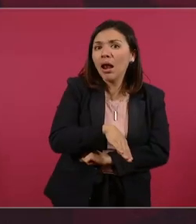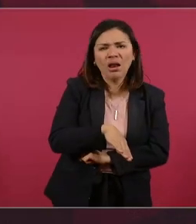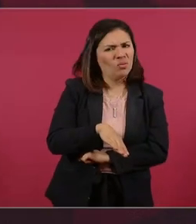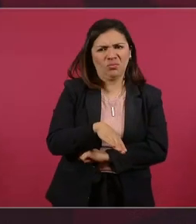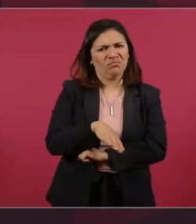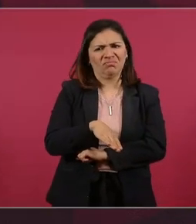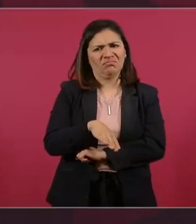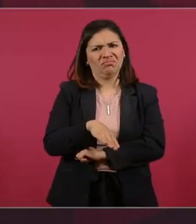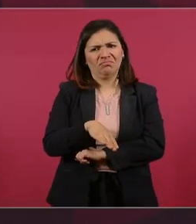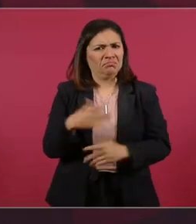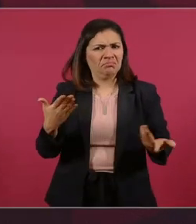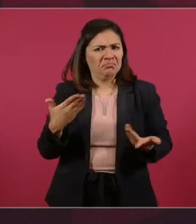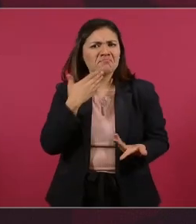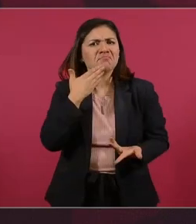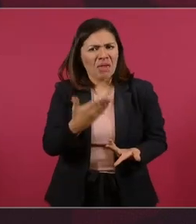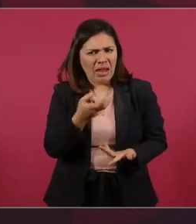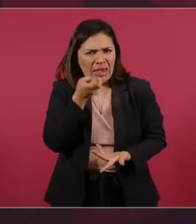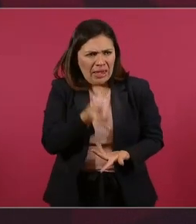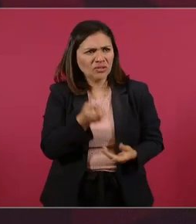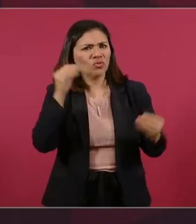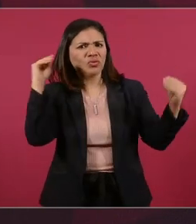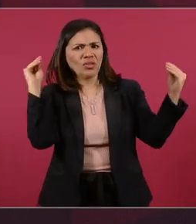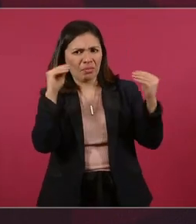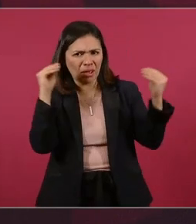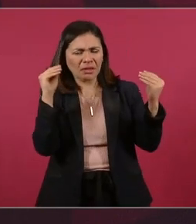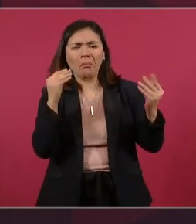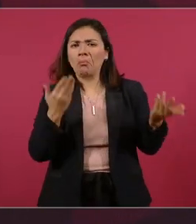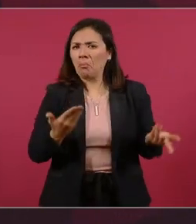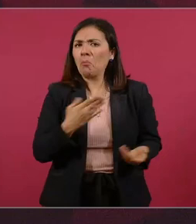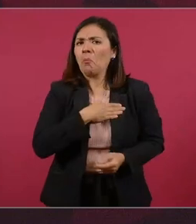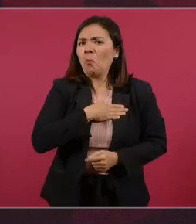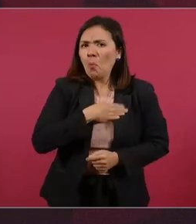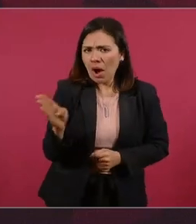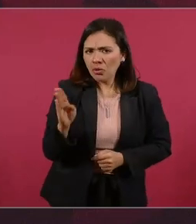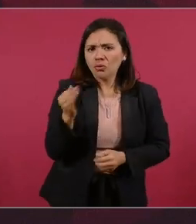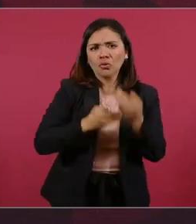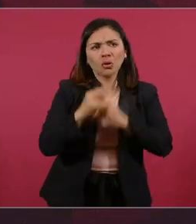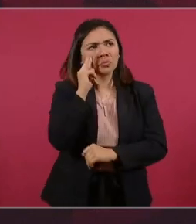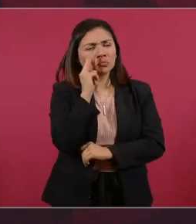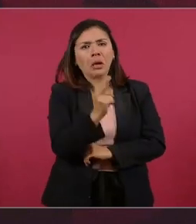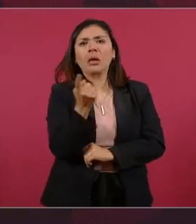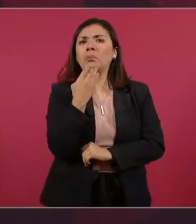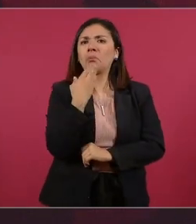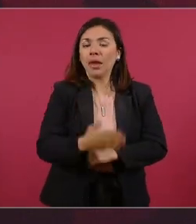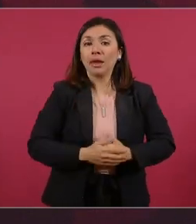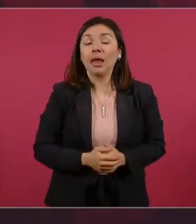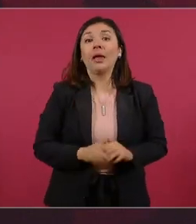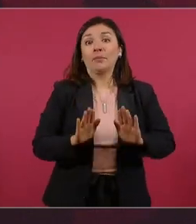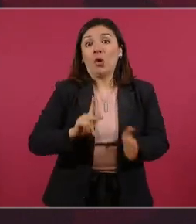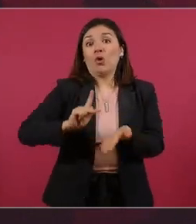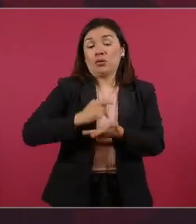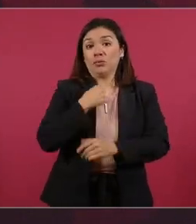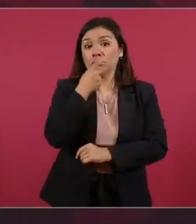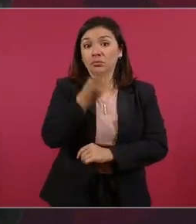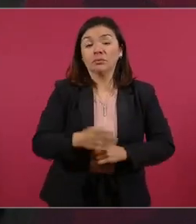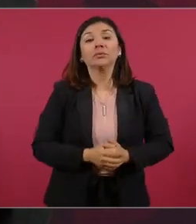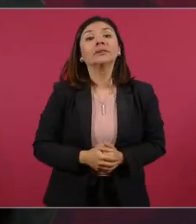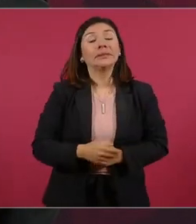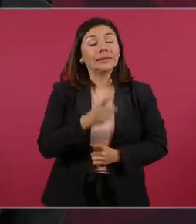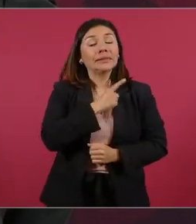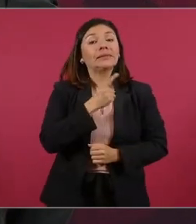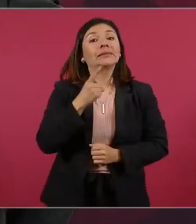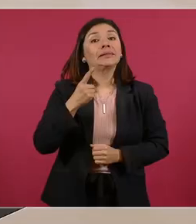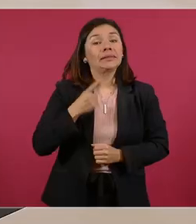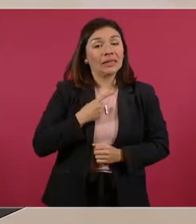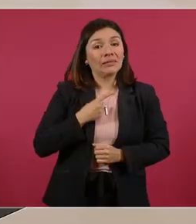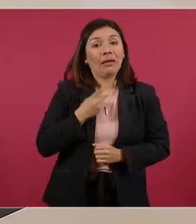¿no?, que haya este debate, es bueno para todos. Y repito, debe